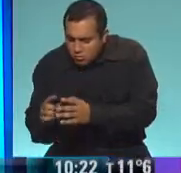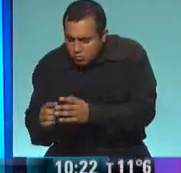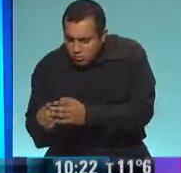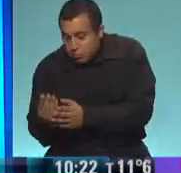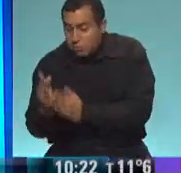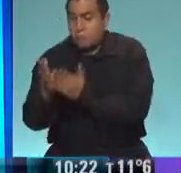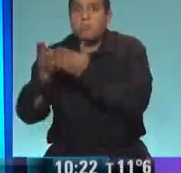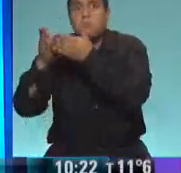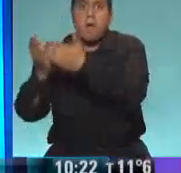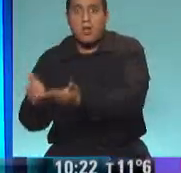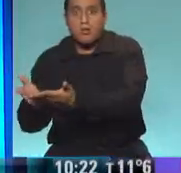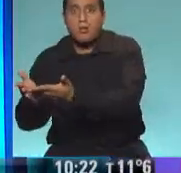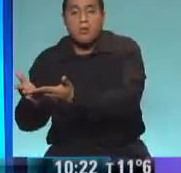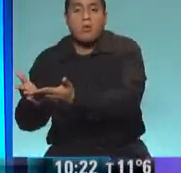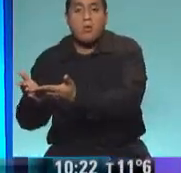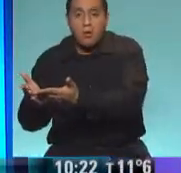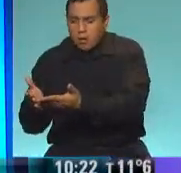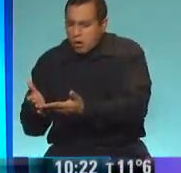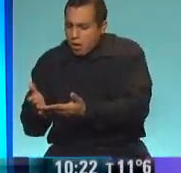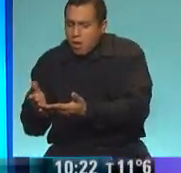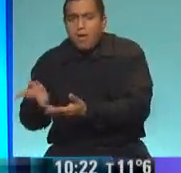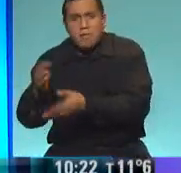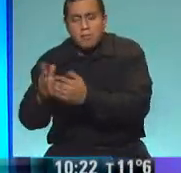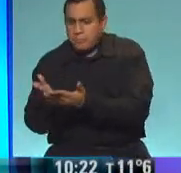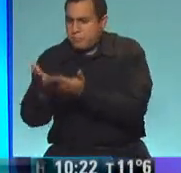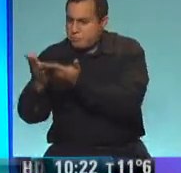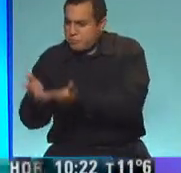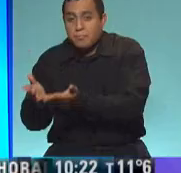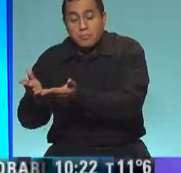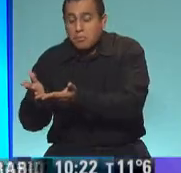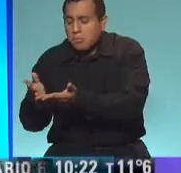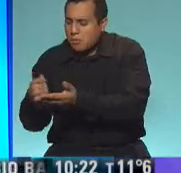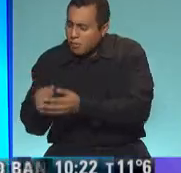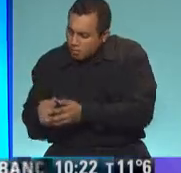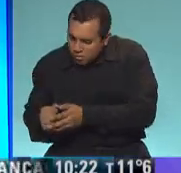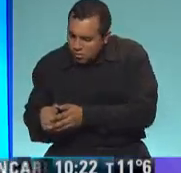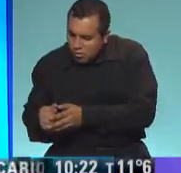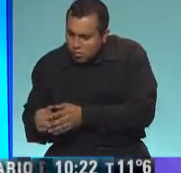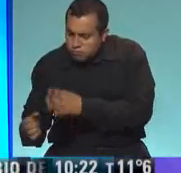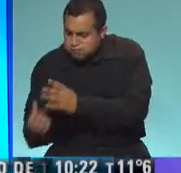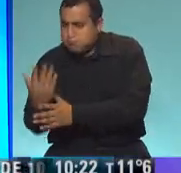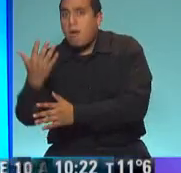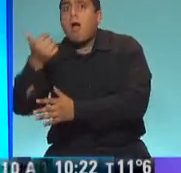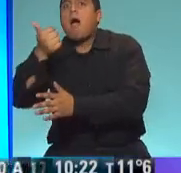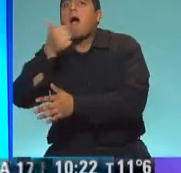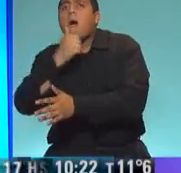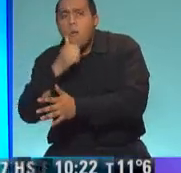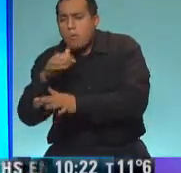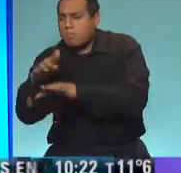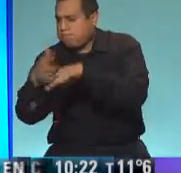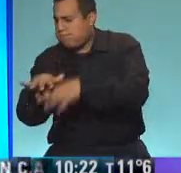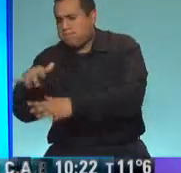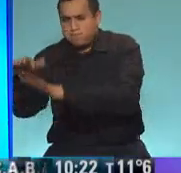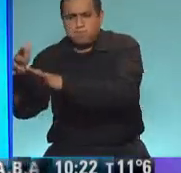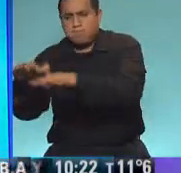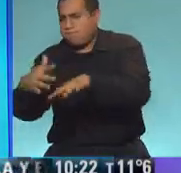velero de servilleta doblada y después del agua con espuma. Mucha agua